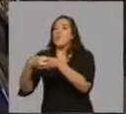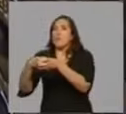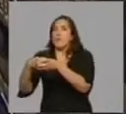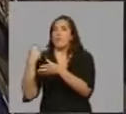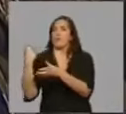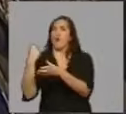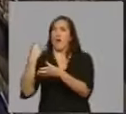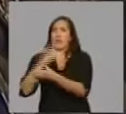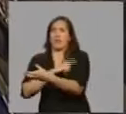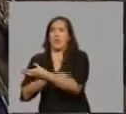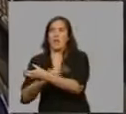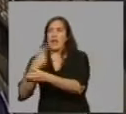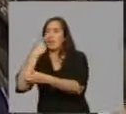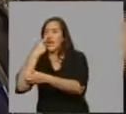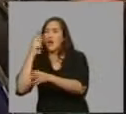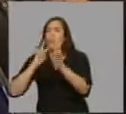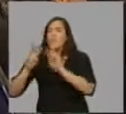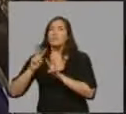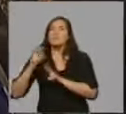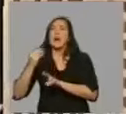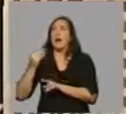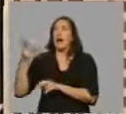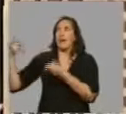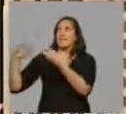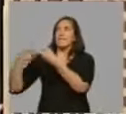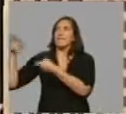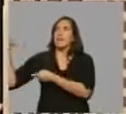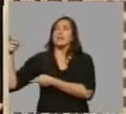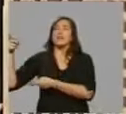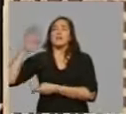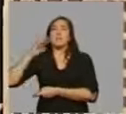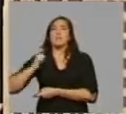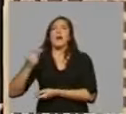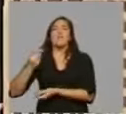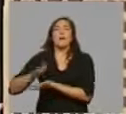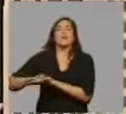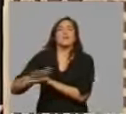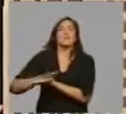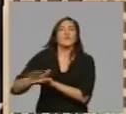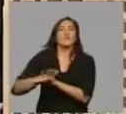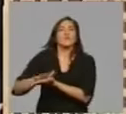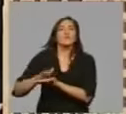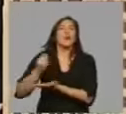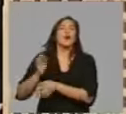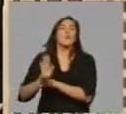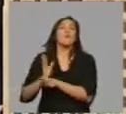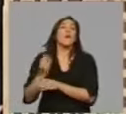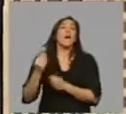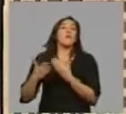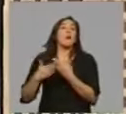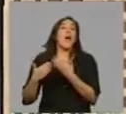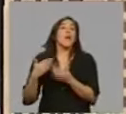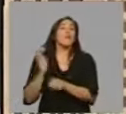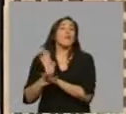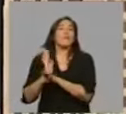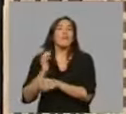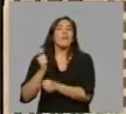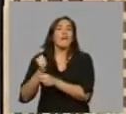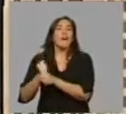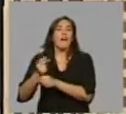Argentina utilizaron para la tarea sucia mano de obra barata. ¿Y por qué digo esto?